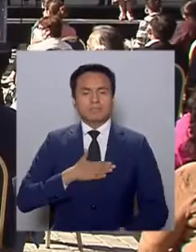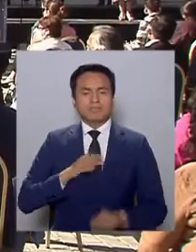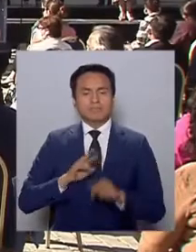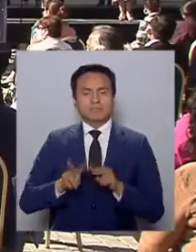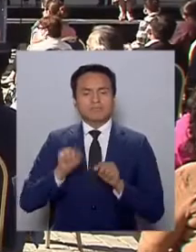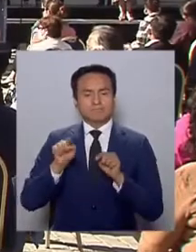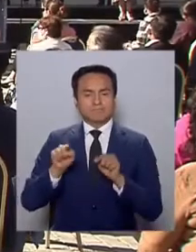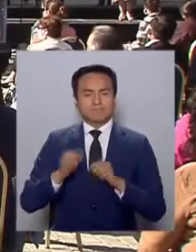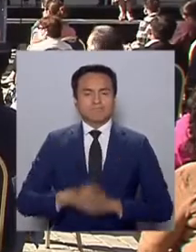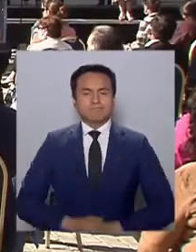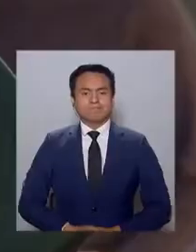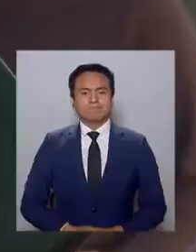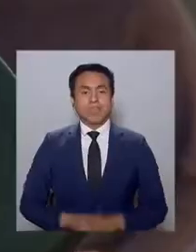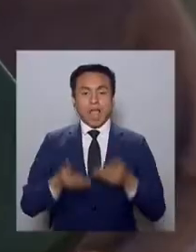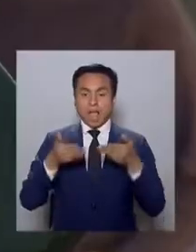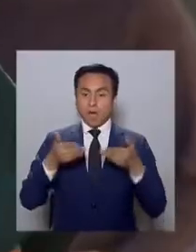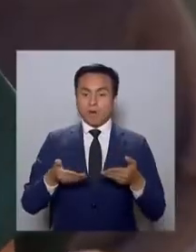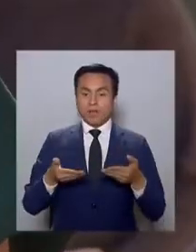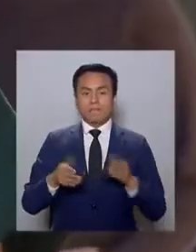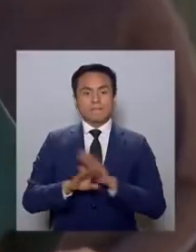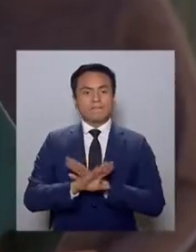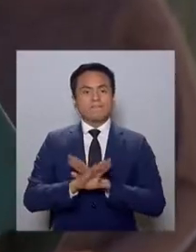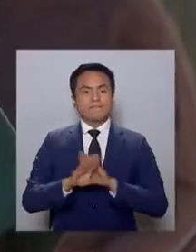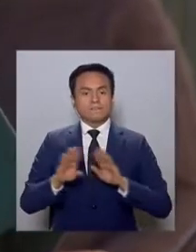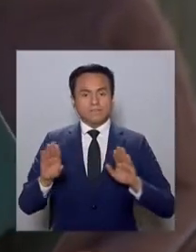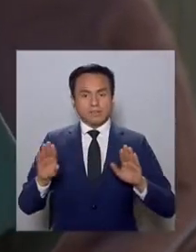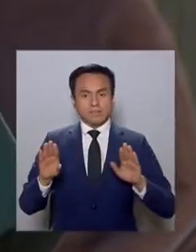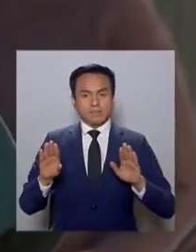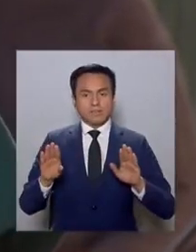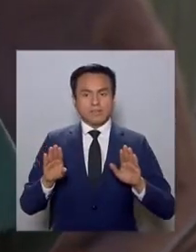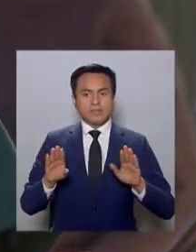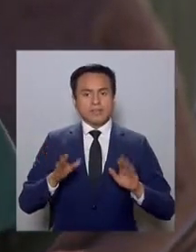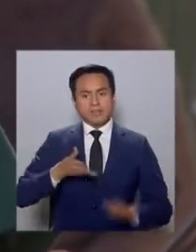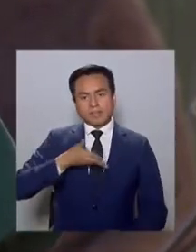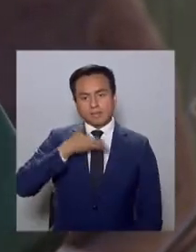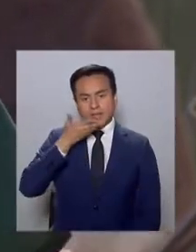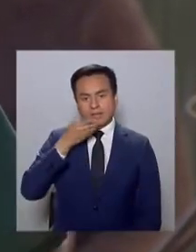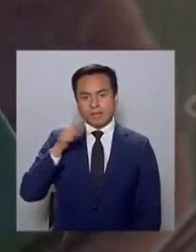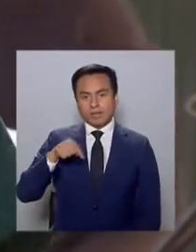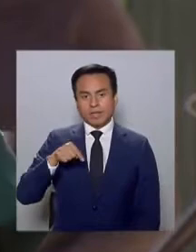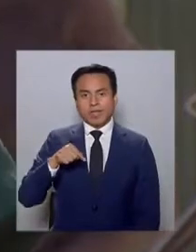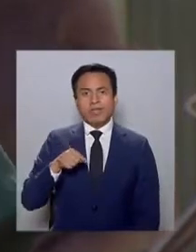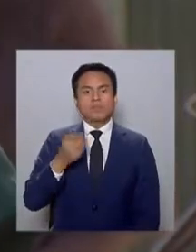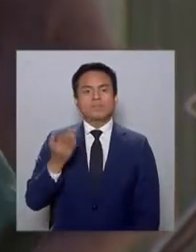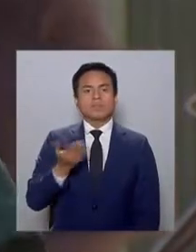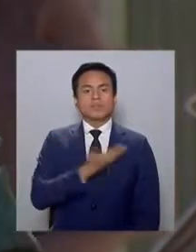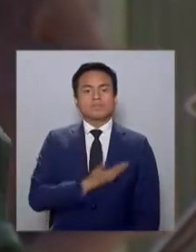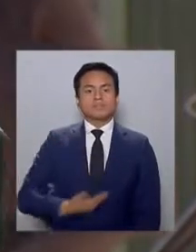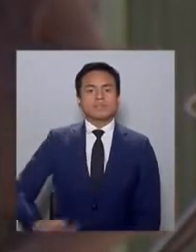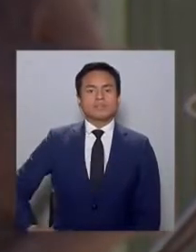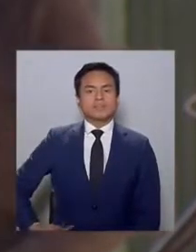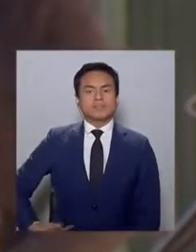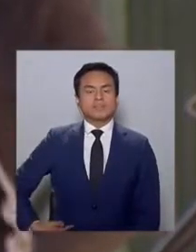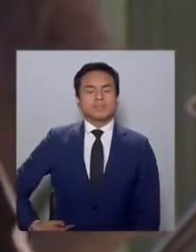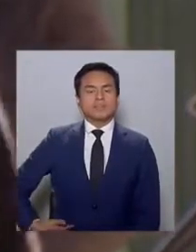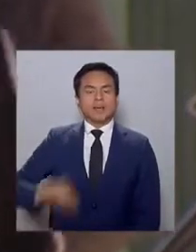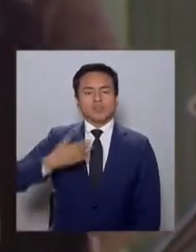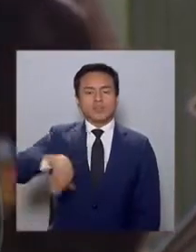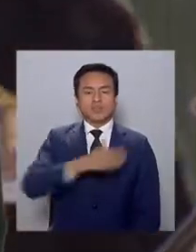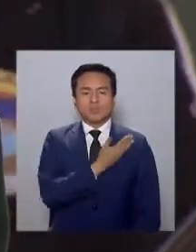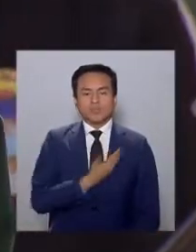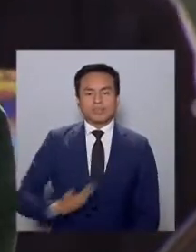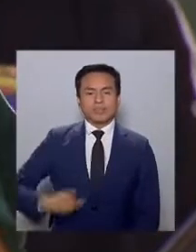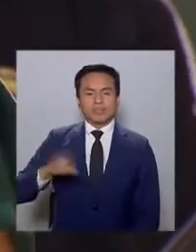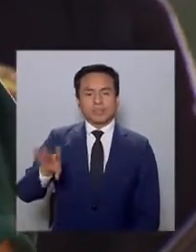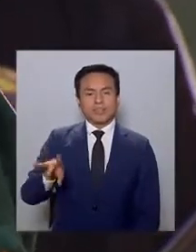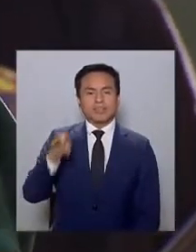ser. Ahora, para finalizar, le damos la palabra a usted, presidente, a nuestro